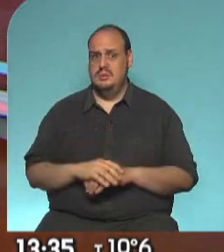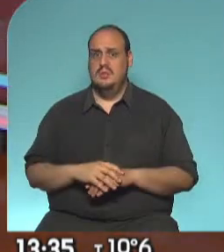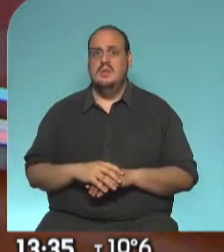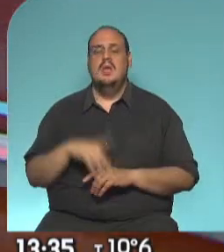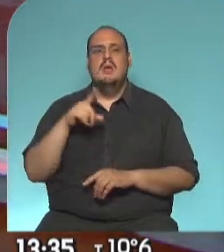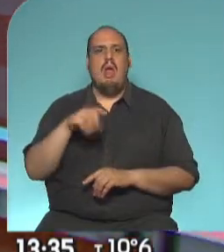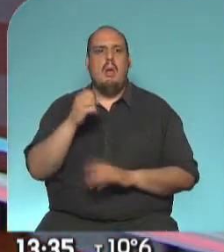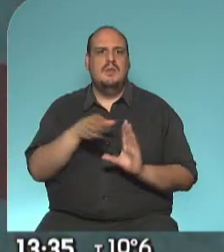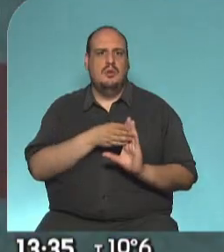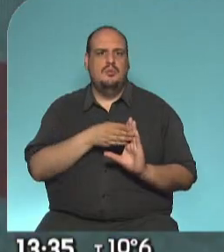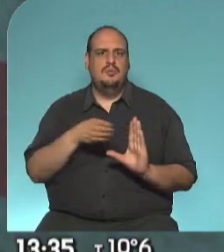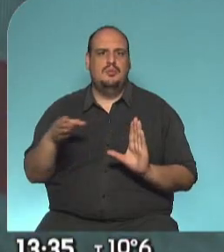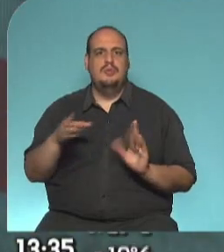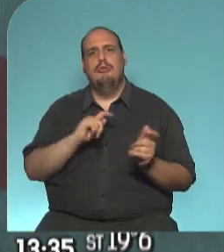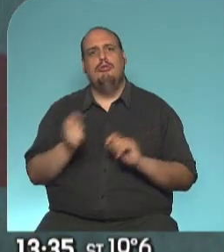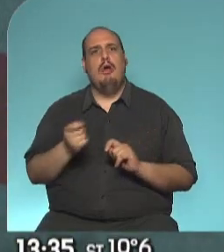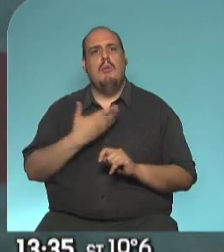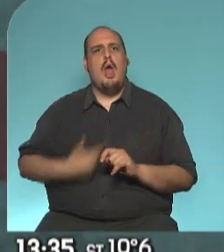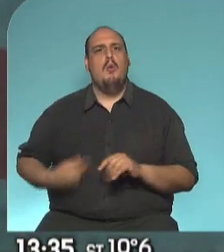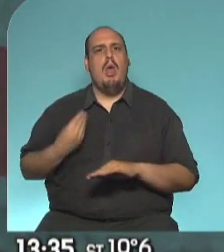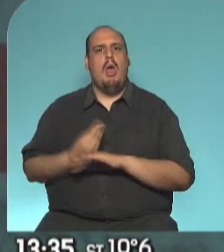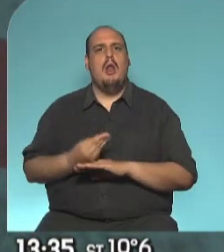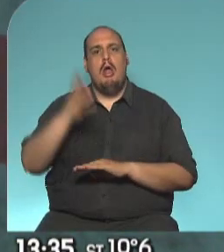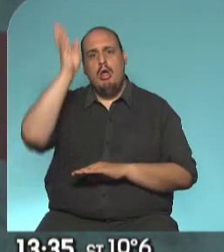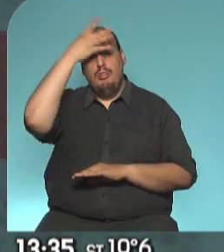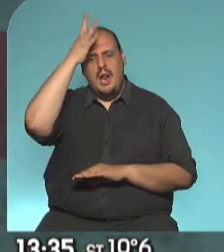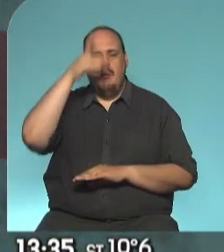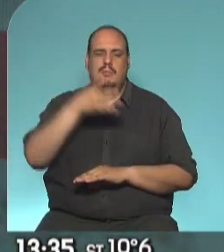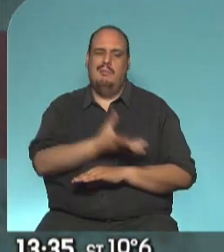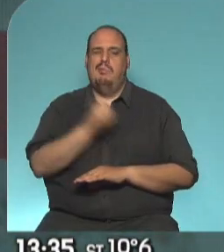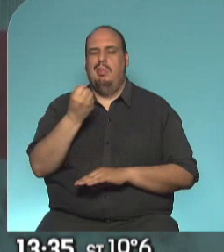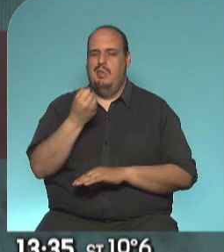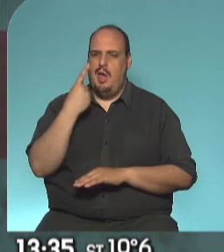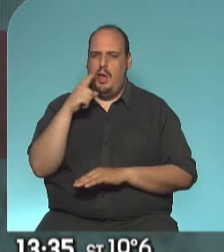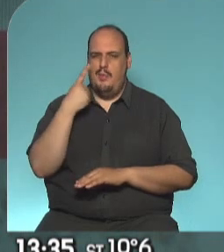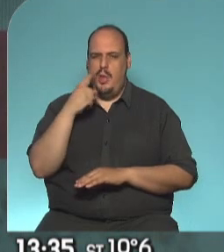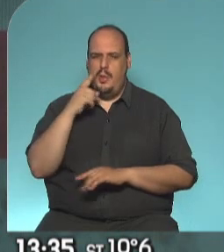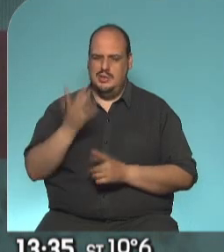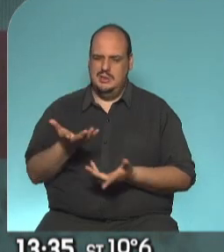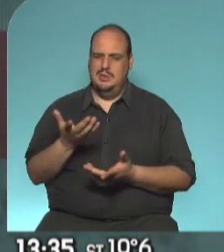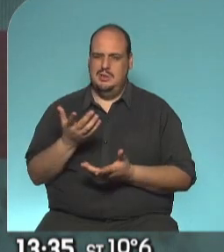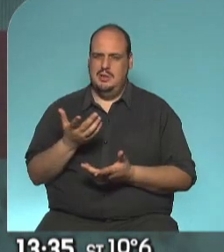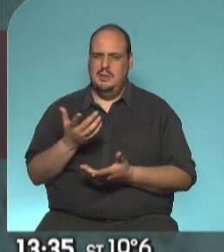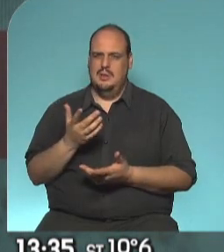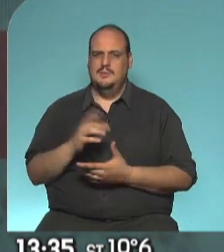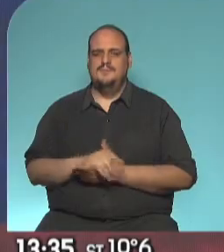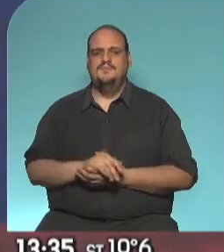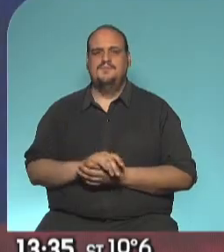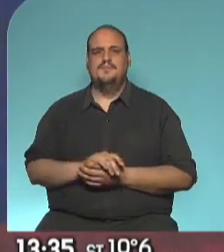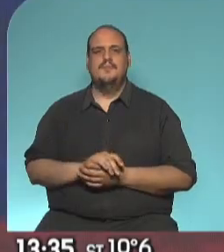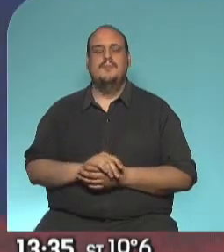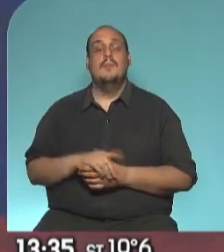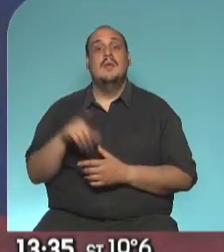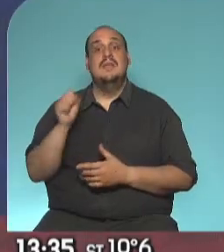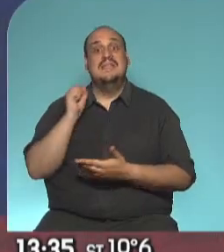después el gobierno de Donald Trump me parece que lo tomó con otra intención, esto que había escrito su antecesor. Sí, algunas de estas sanciones